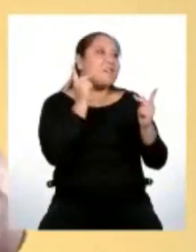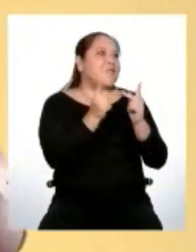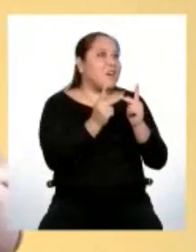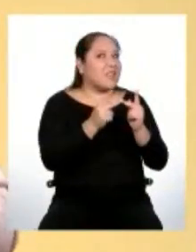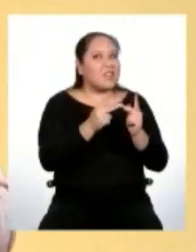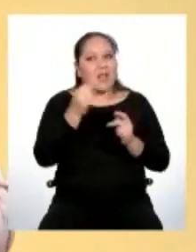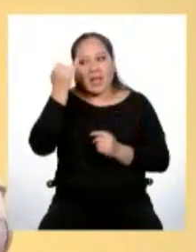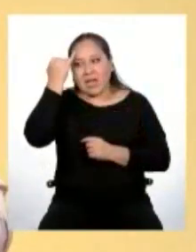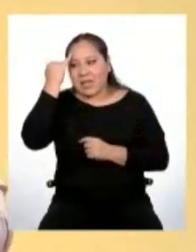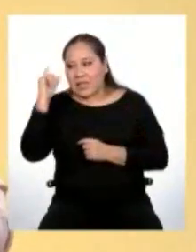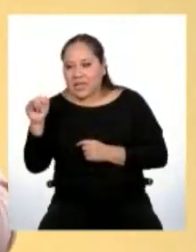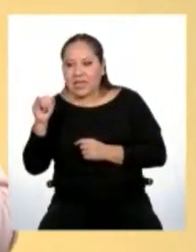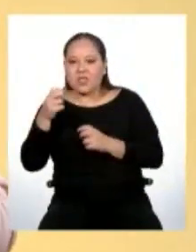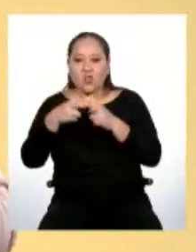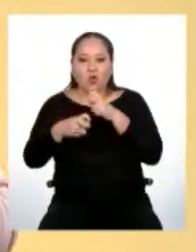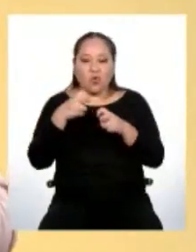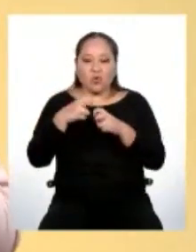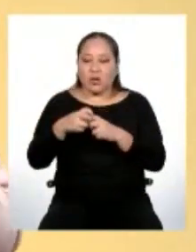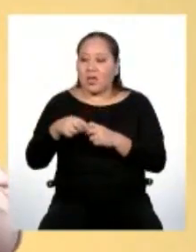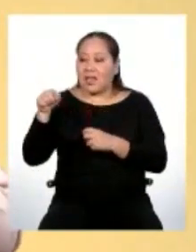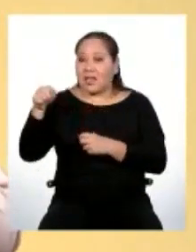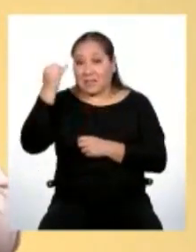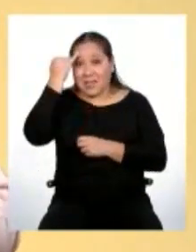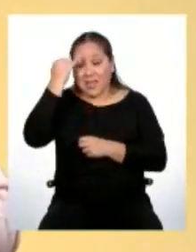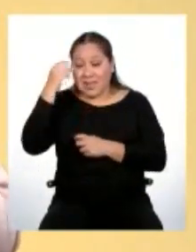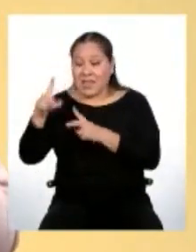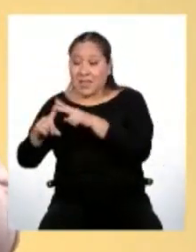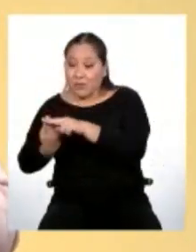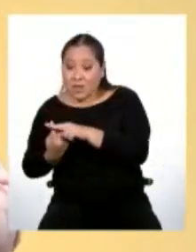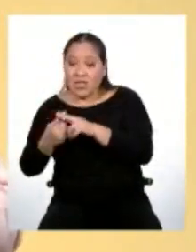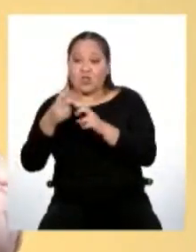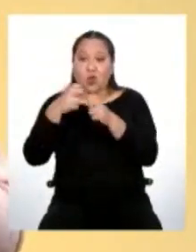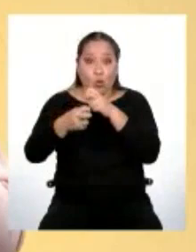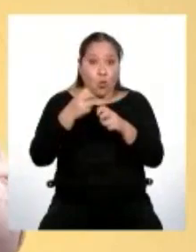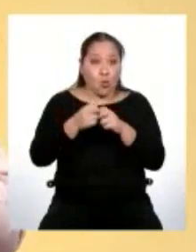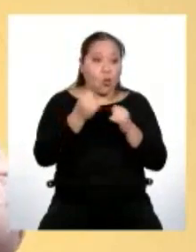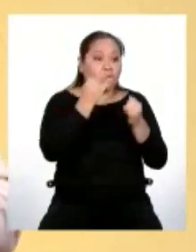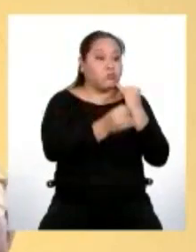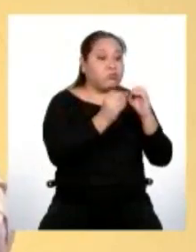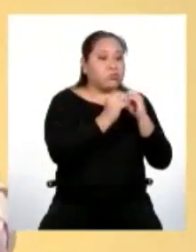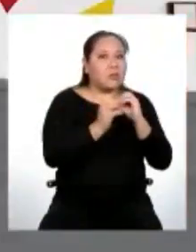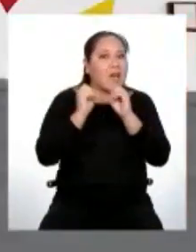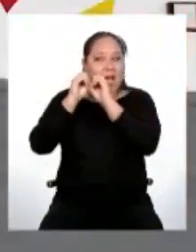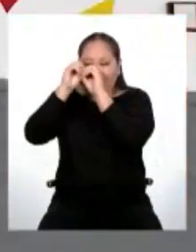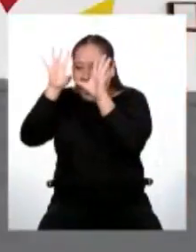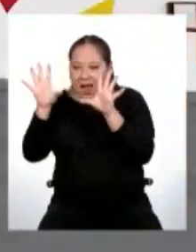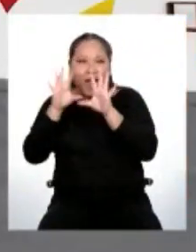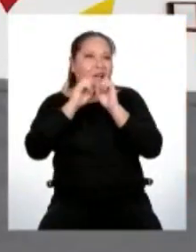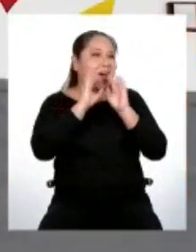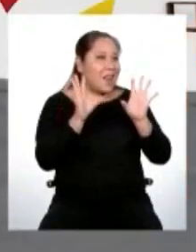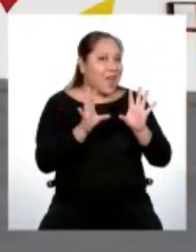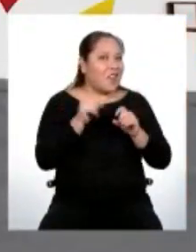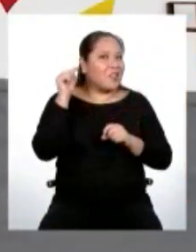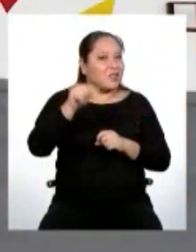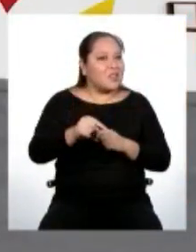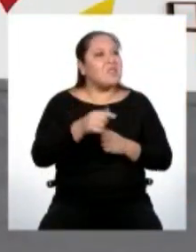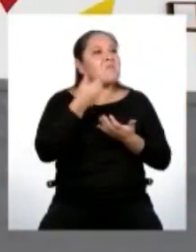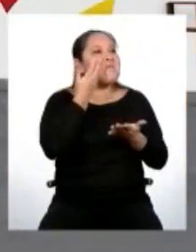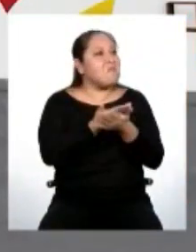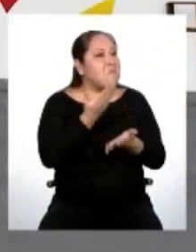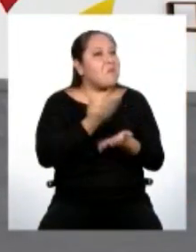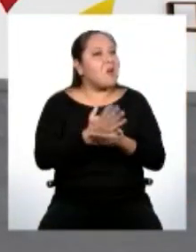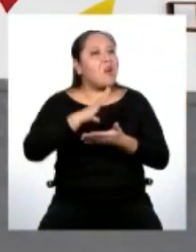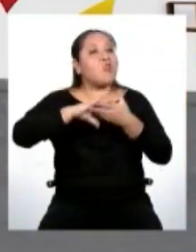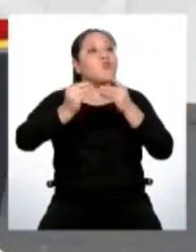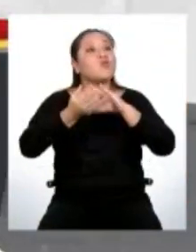ideas de inicio, nudo y desenlace las tienes muy claras y eso se ha notado en tu guión teatral. Muchas gracias,